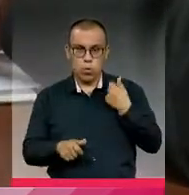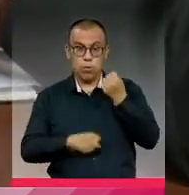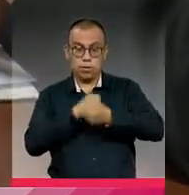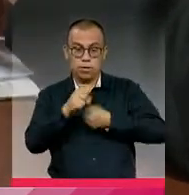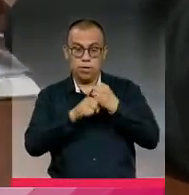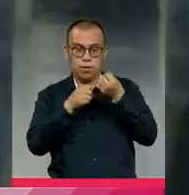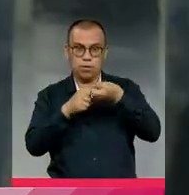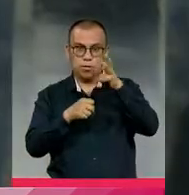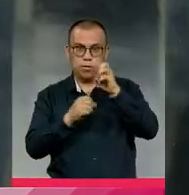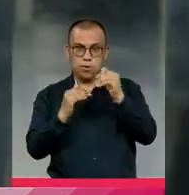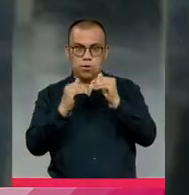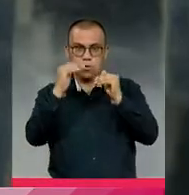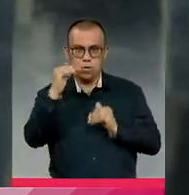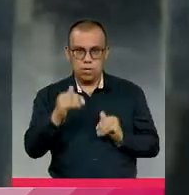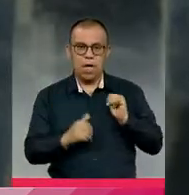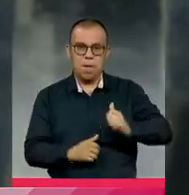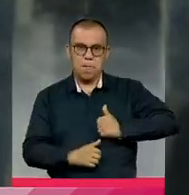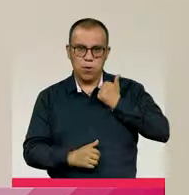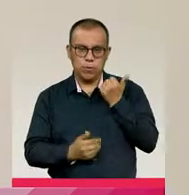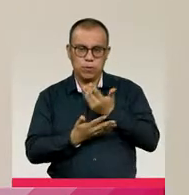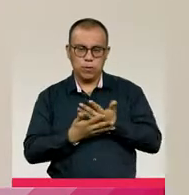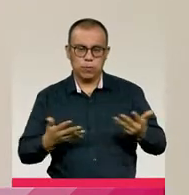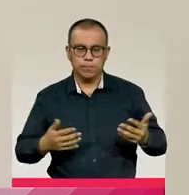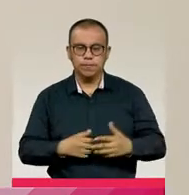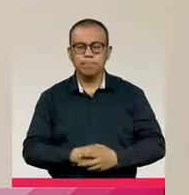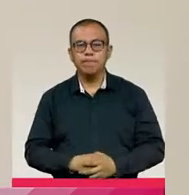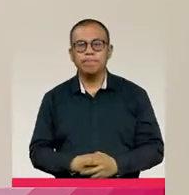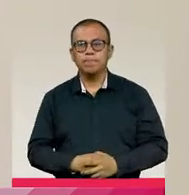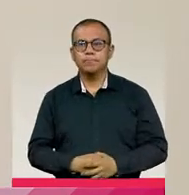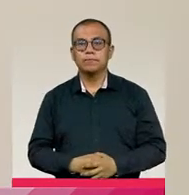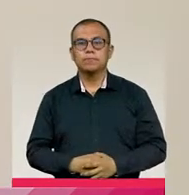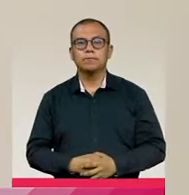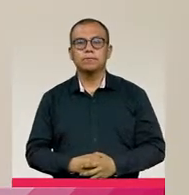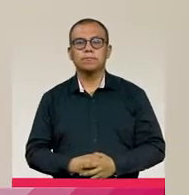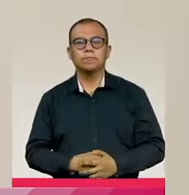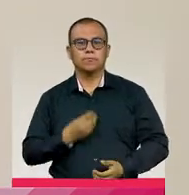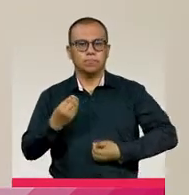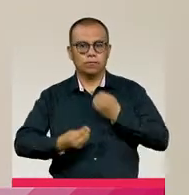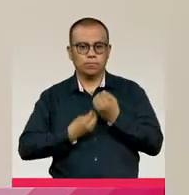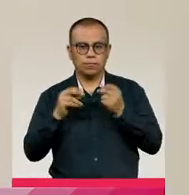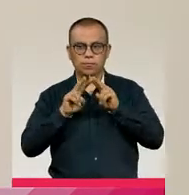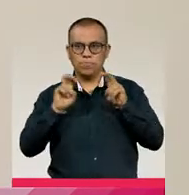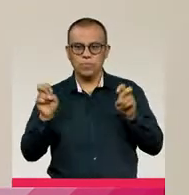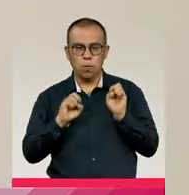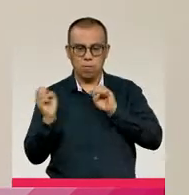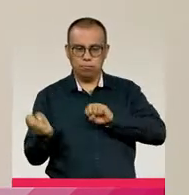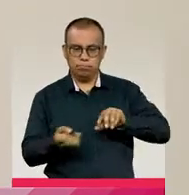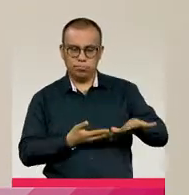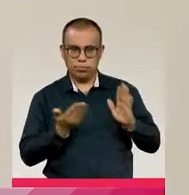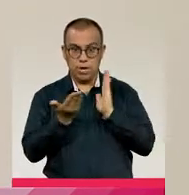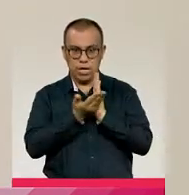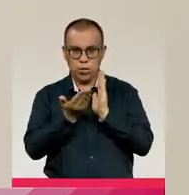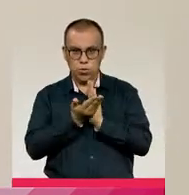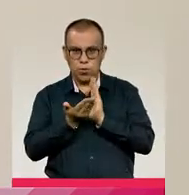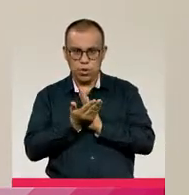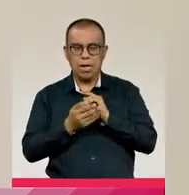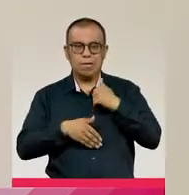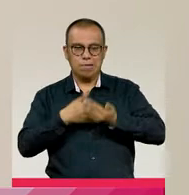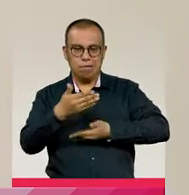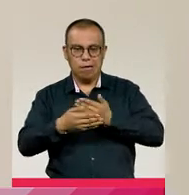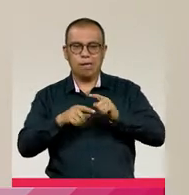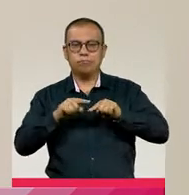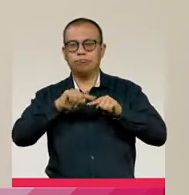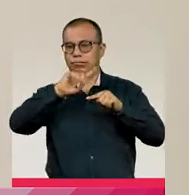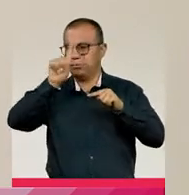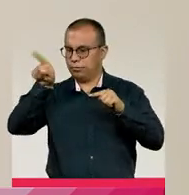aumenta la exposición a abusos. También se genera un abandono en la educación, incentivando así el ciclo de pobreza